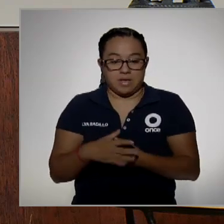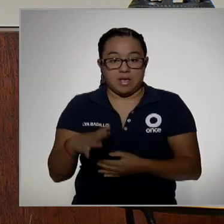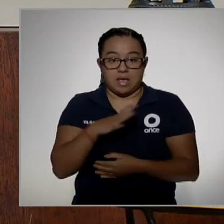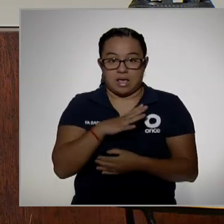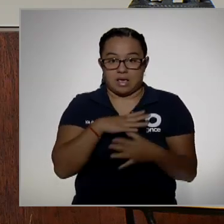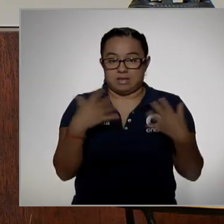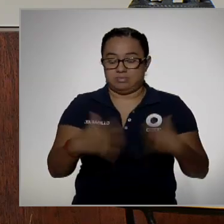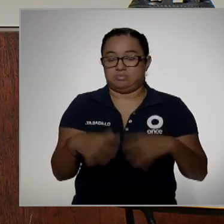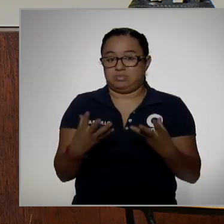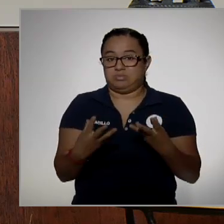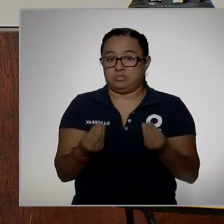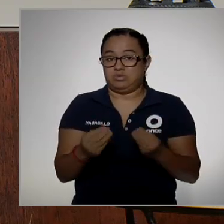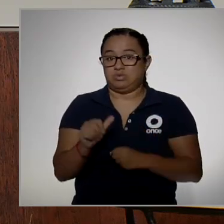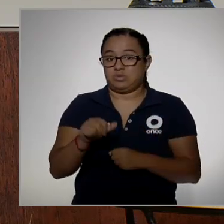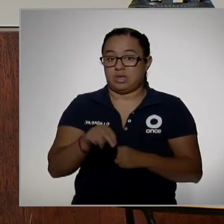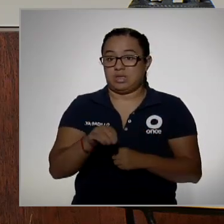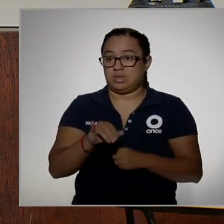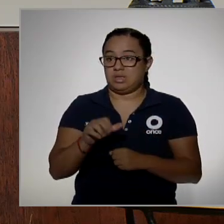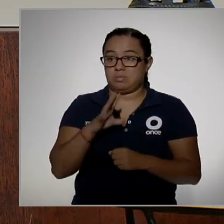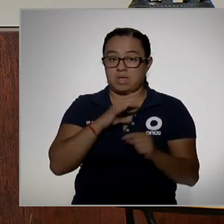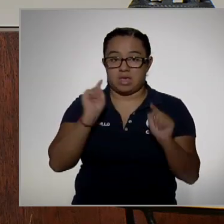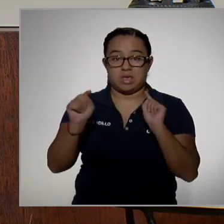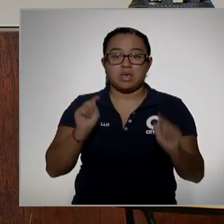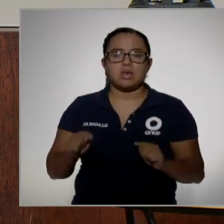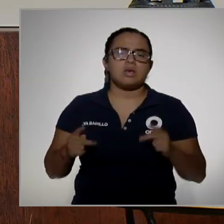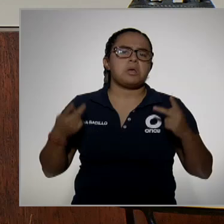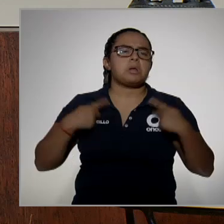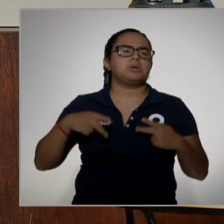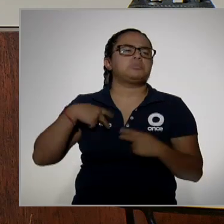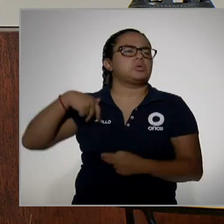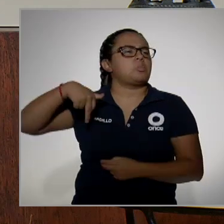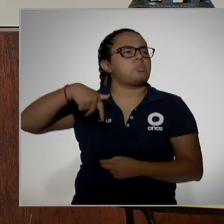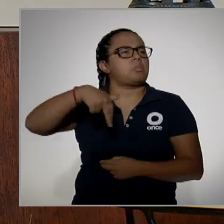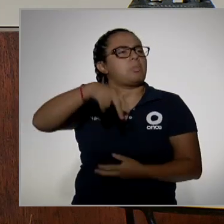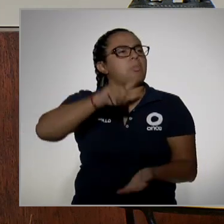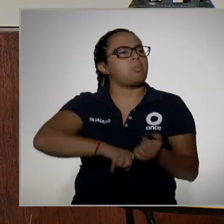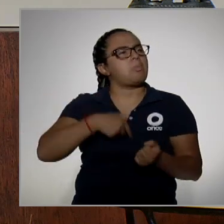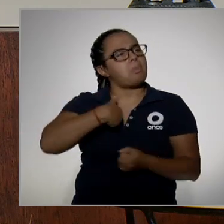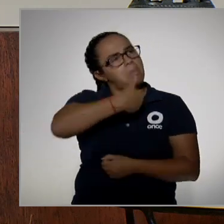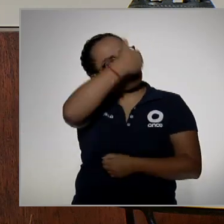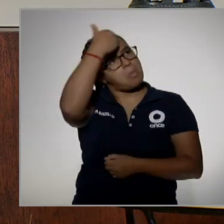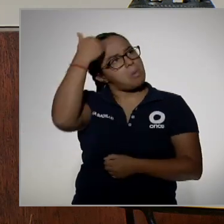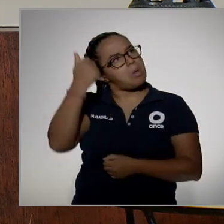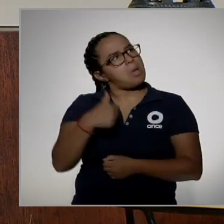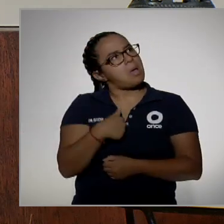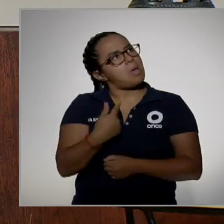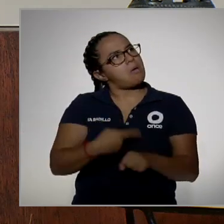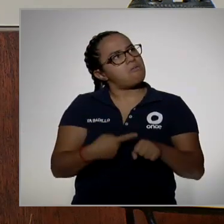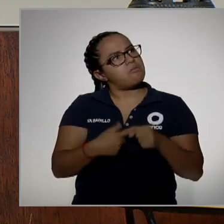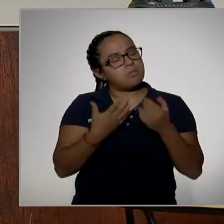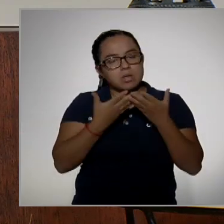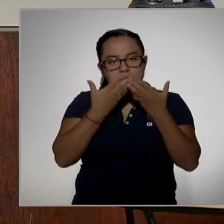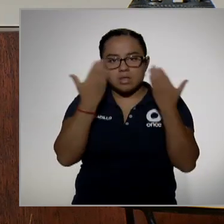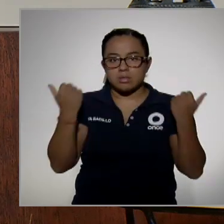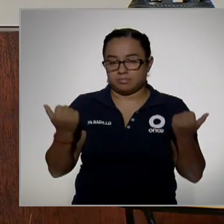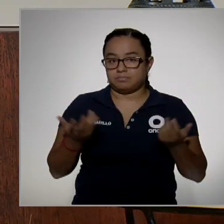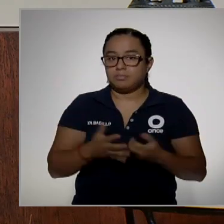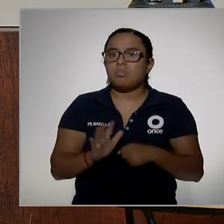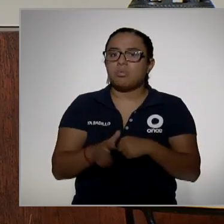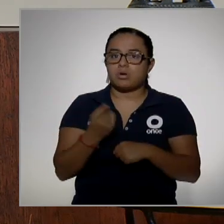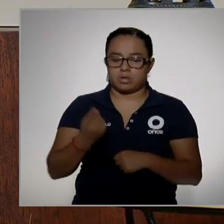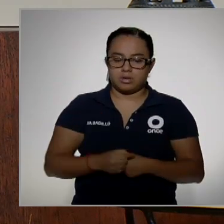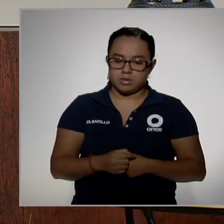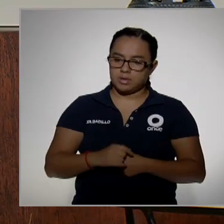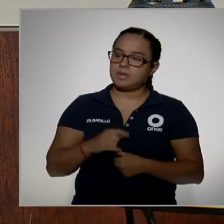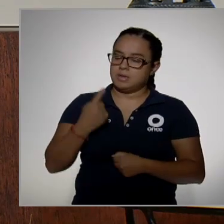cantidad bárbara de anemia y la gente anda caminando por ahí sin saberlo porque es esto una es porque la